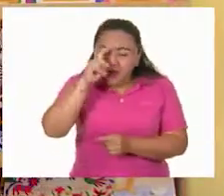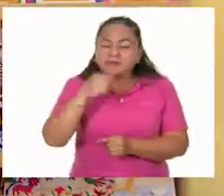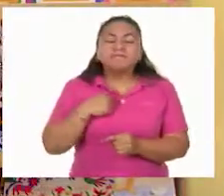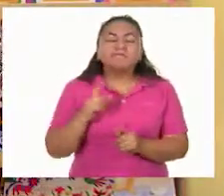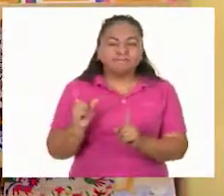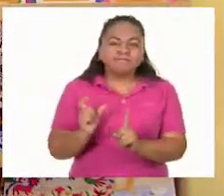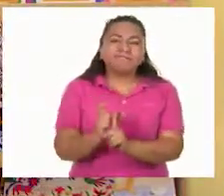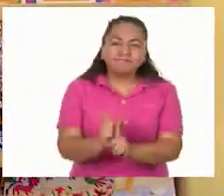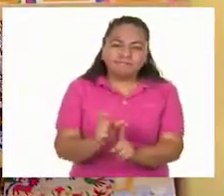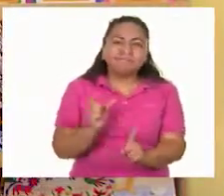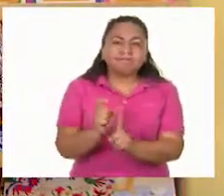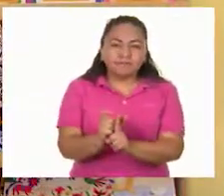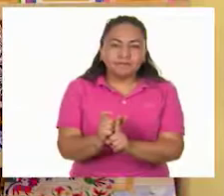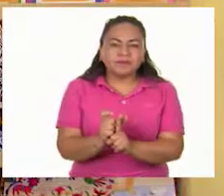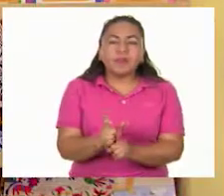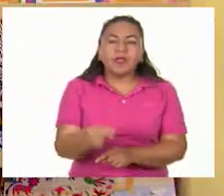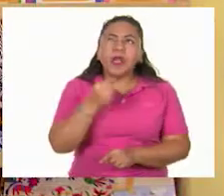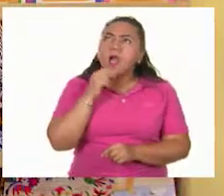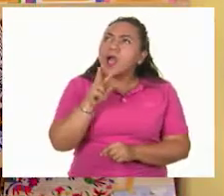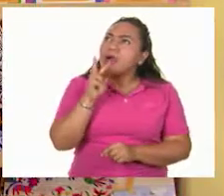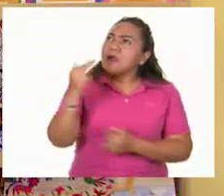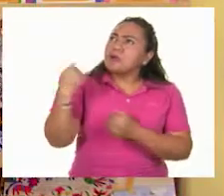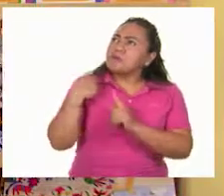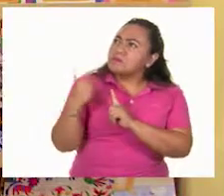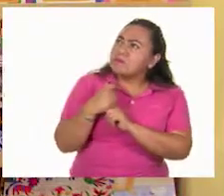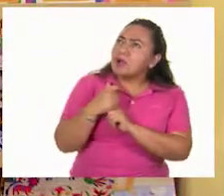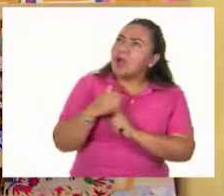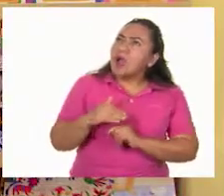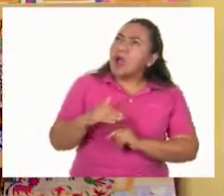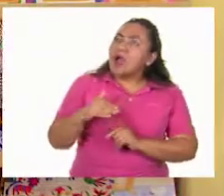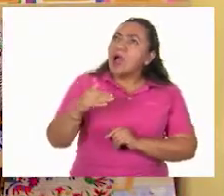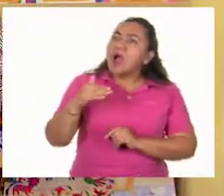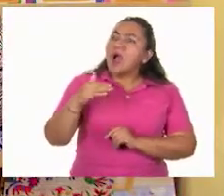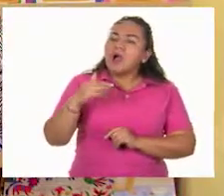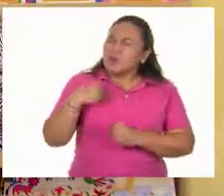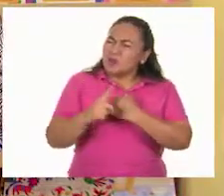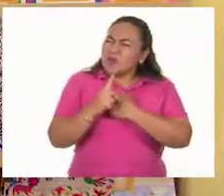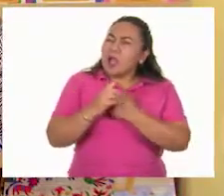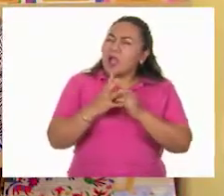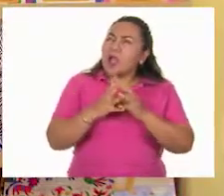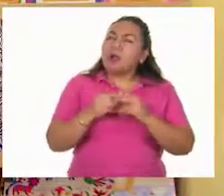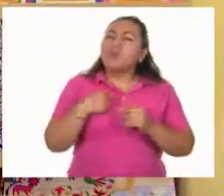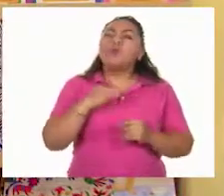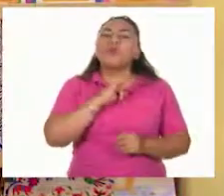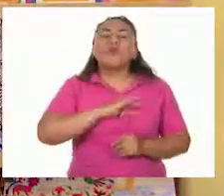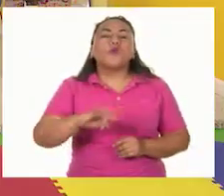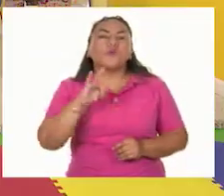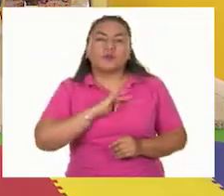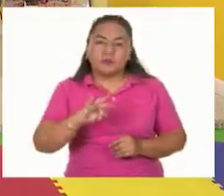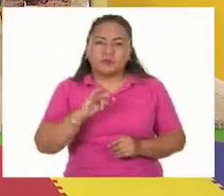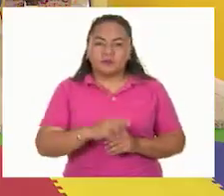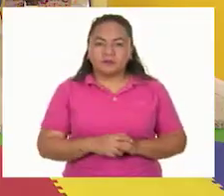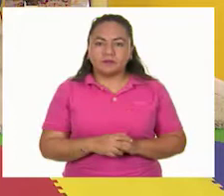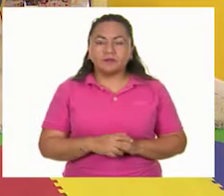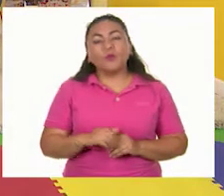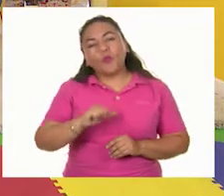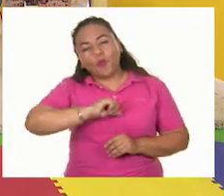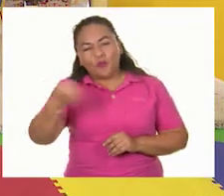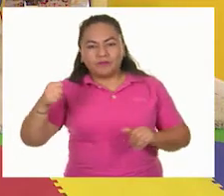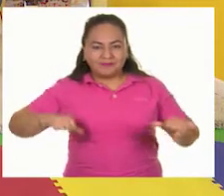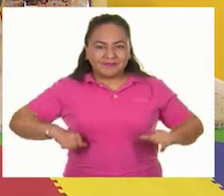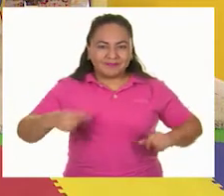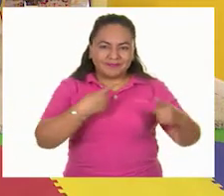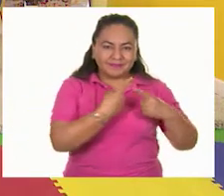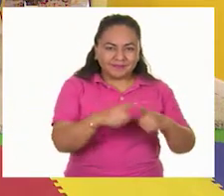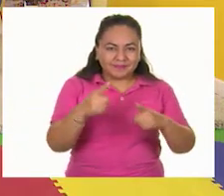difíciles. Podrá desarrollar su capacidad para recuperarse de una crisis emocional. Otras